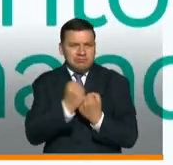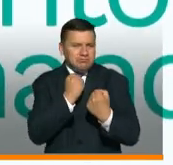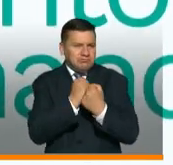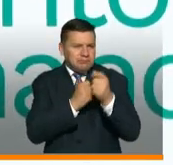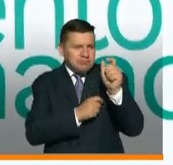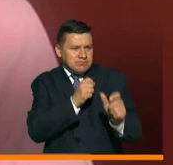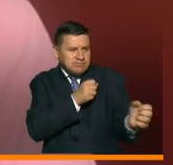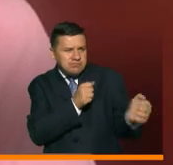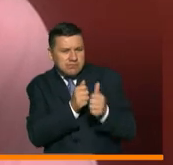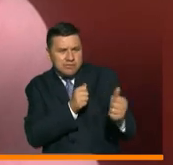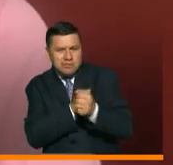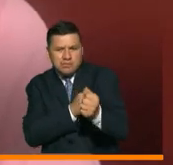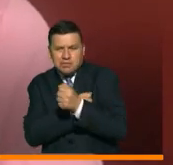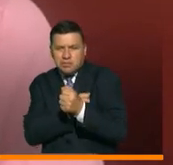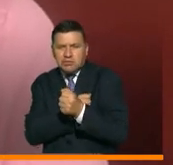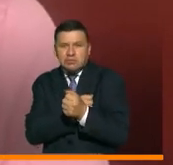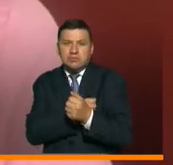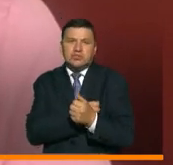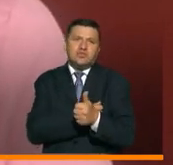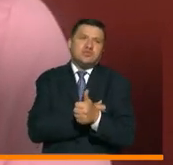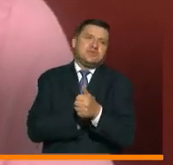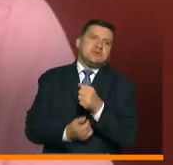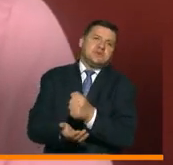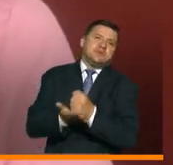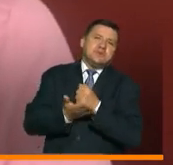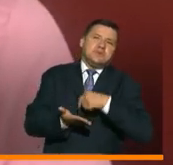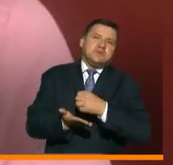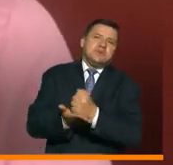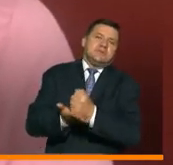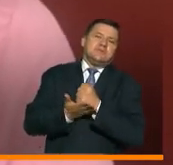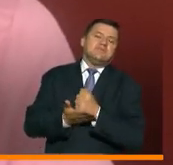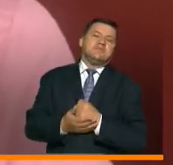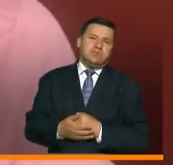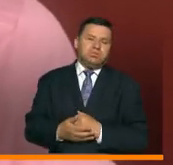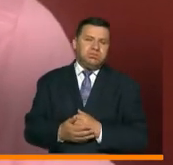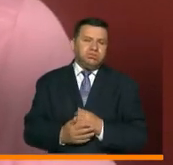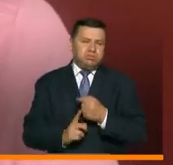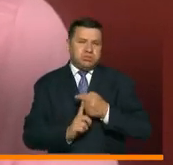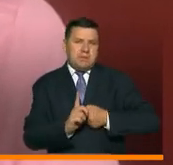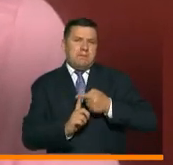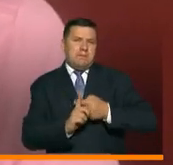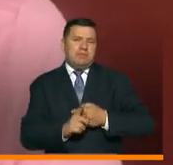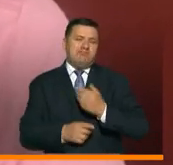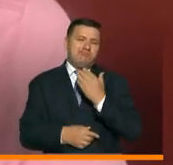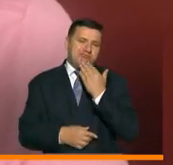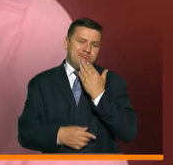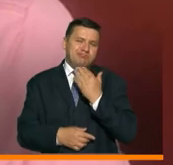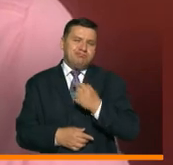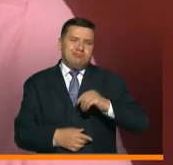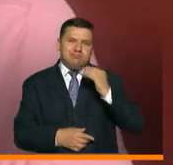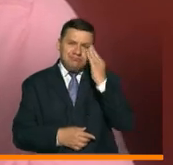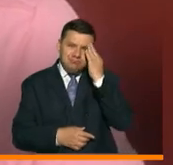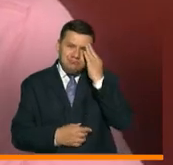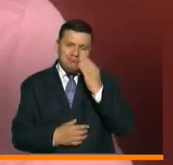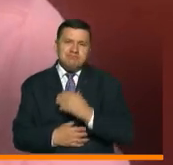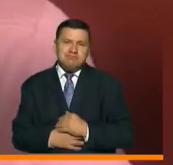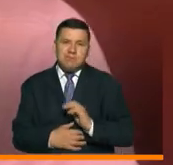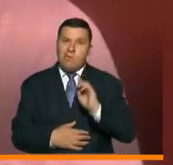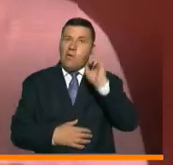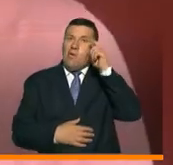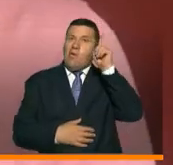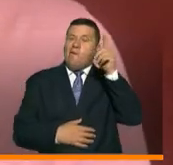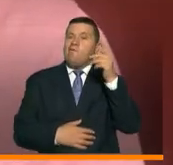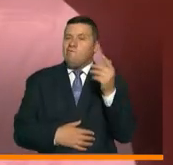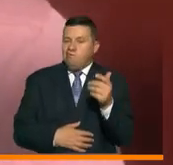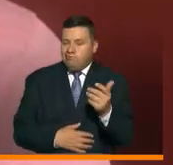talento humano. Ha sido de mucha ayuda para nosotros recibirlo mensual y pues saber que el gobierno con